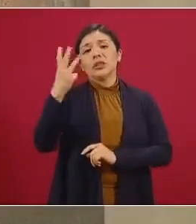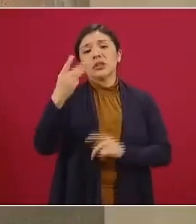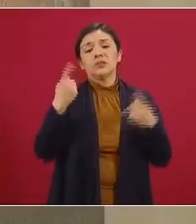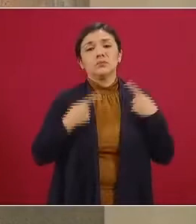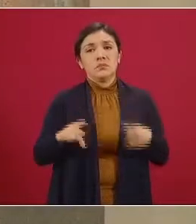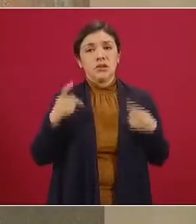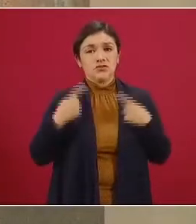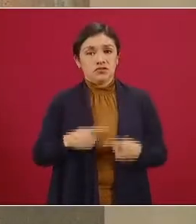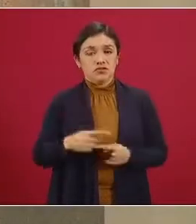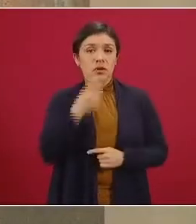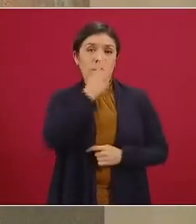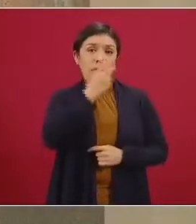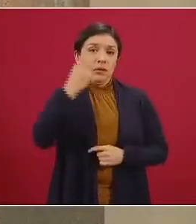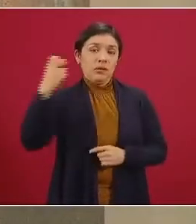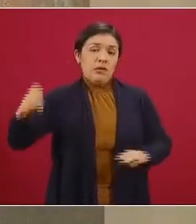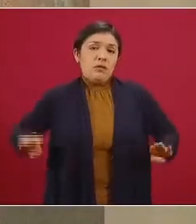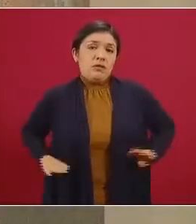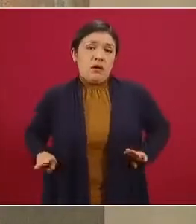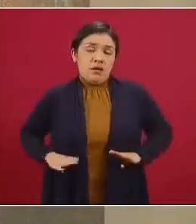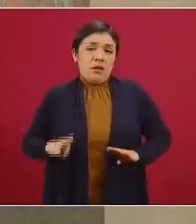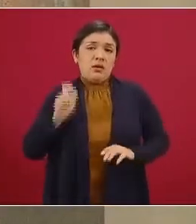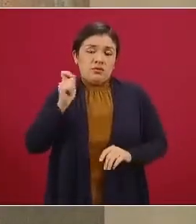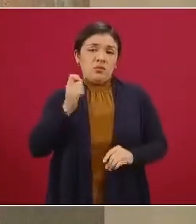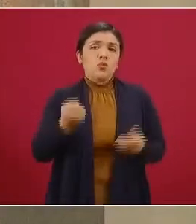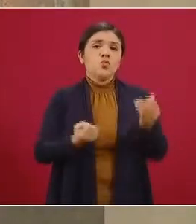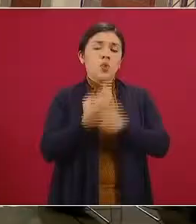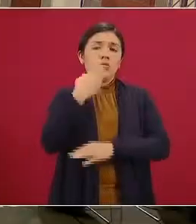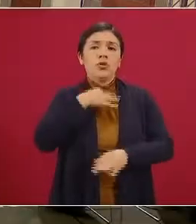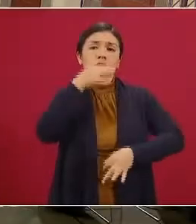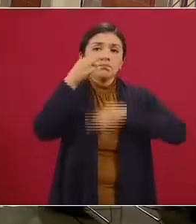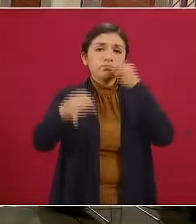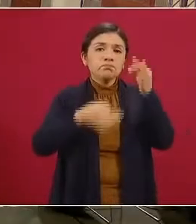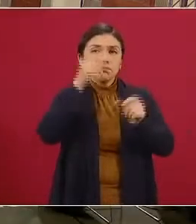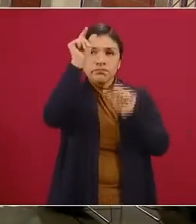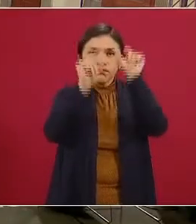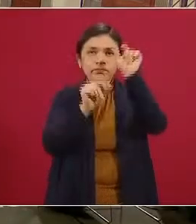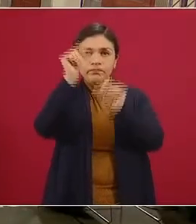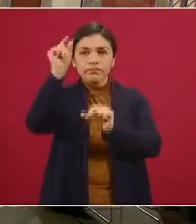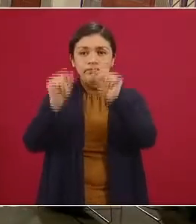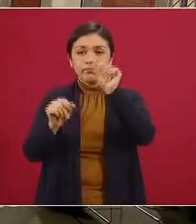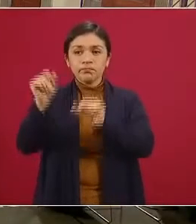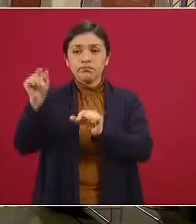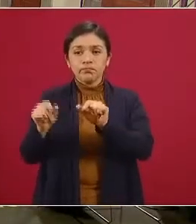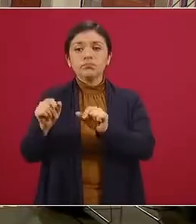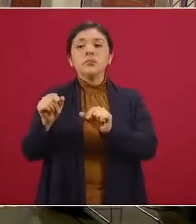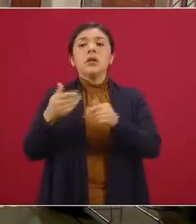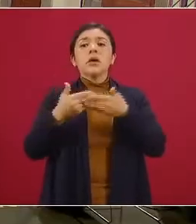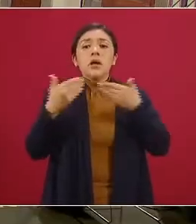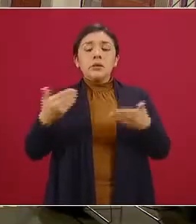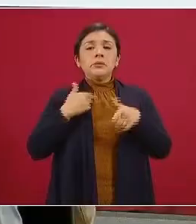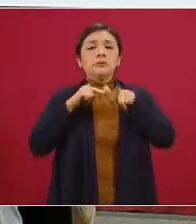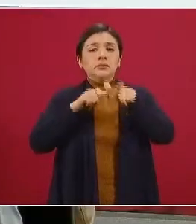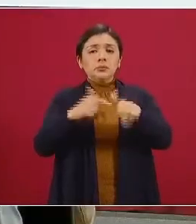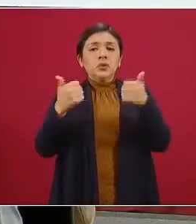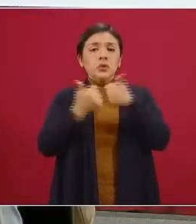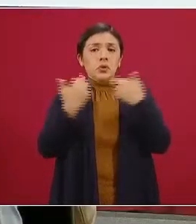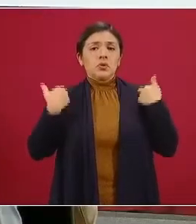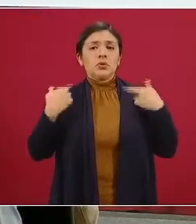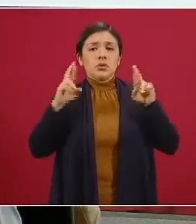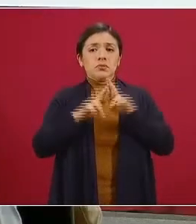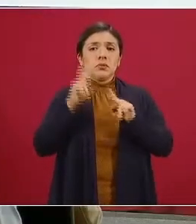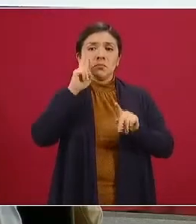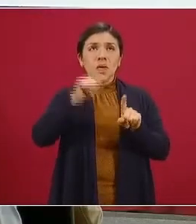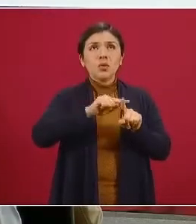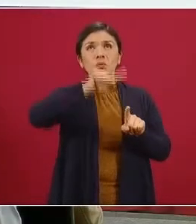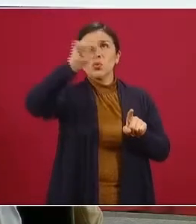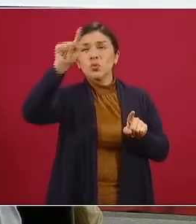77.163. Entonces, esas son las características de nuestro nuevo gráfico, y seguimos también representando en la